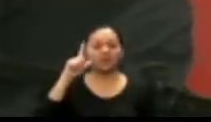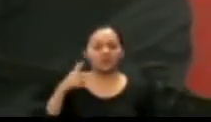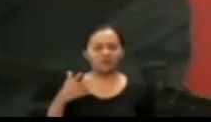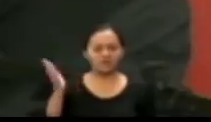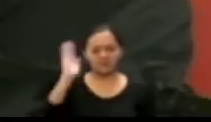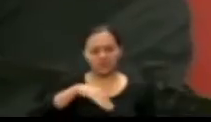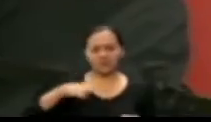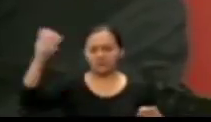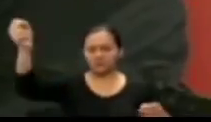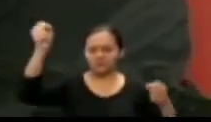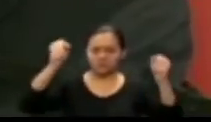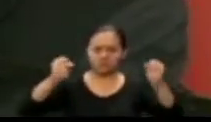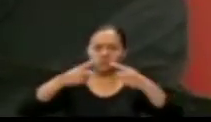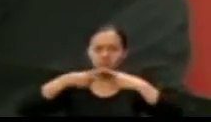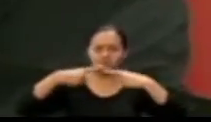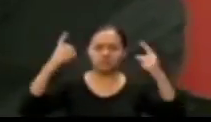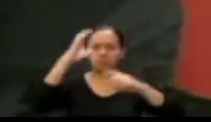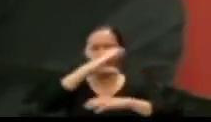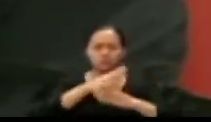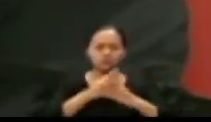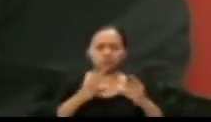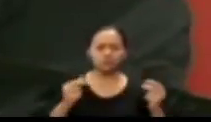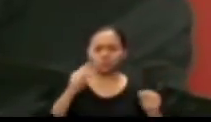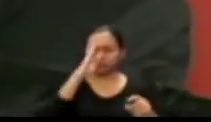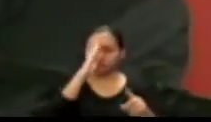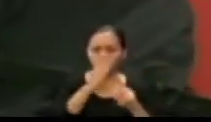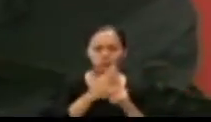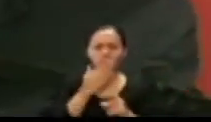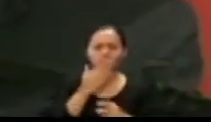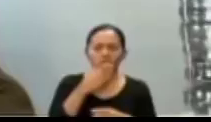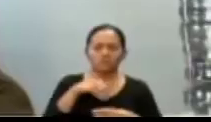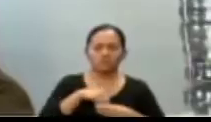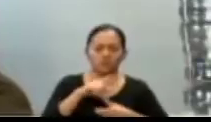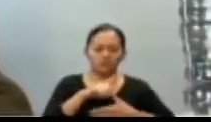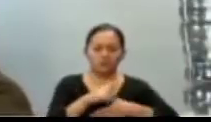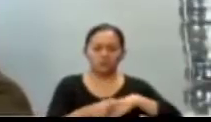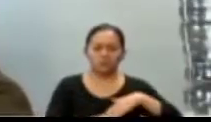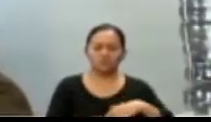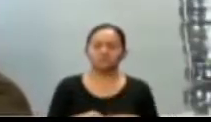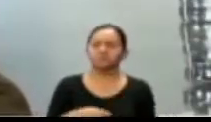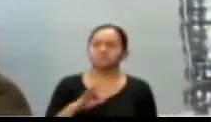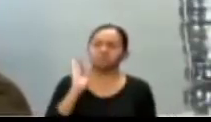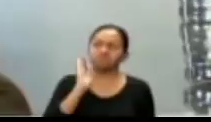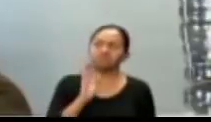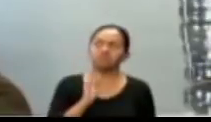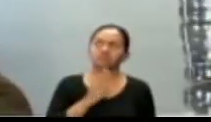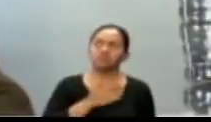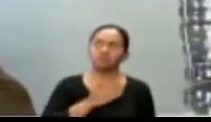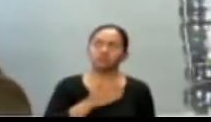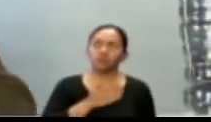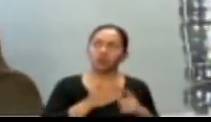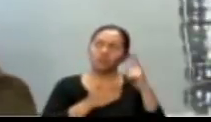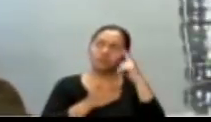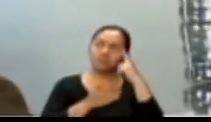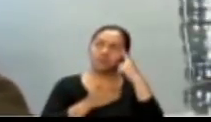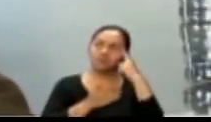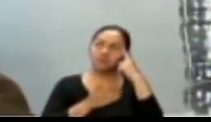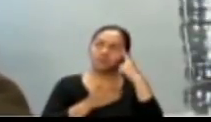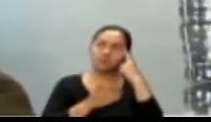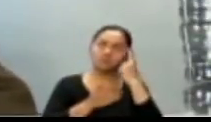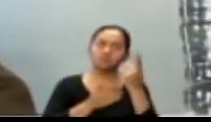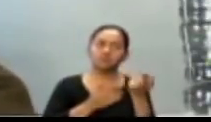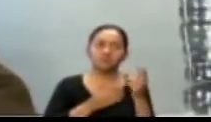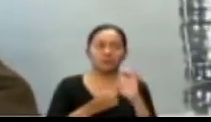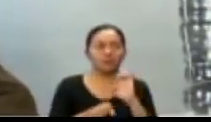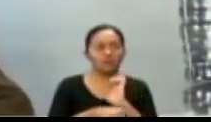la capacidad de convocar y buscar soluciones a conflictos internos de América Latina? Nosotros pensaríamos que si es que hubo algún